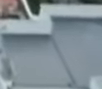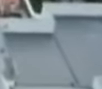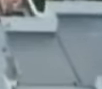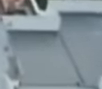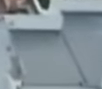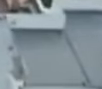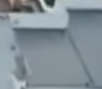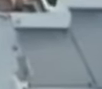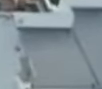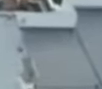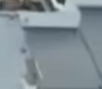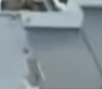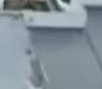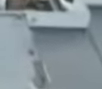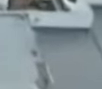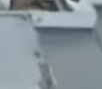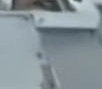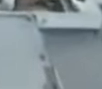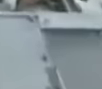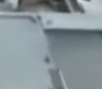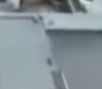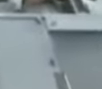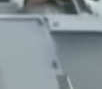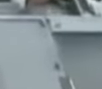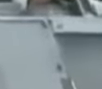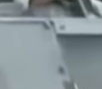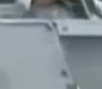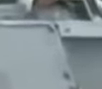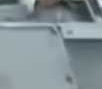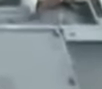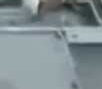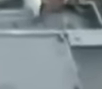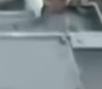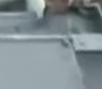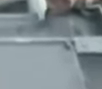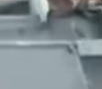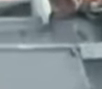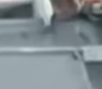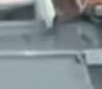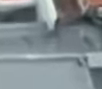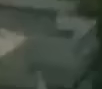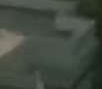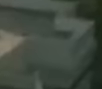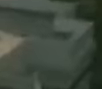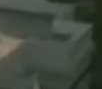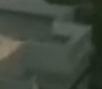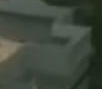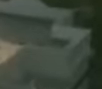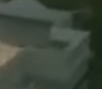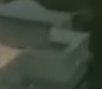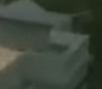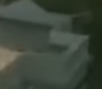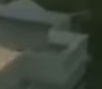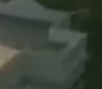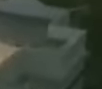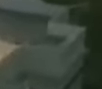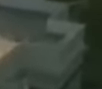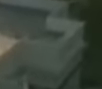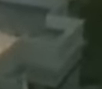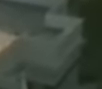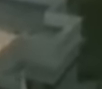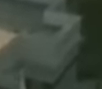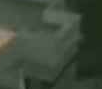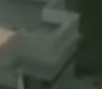se establece que mientras se resuelve la situación interna de la entidad, el jefe de Estado elegirá al gobernador y la Asamblea Nacional asumirá las